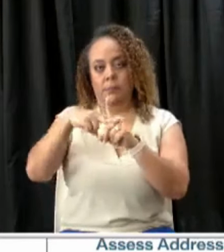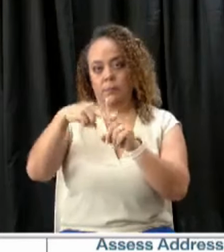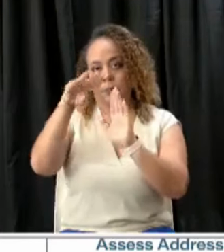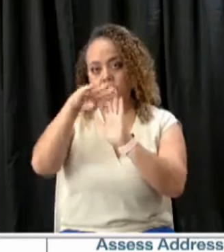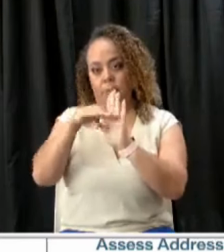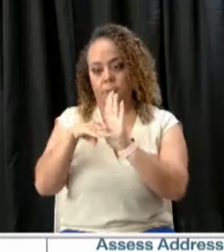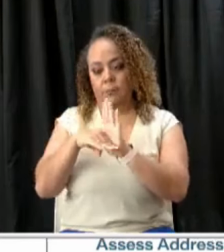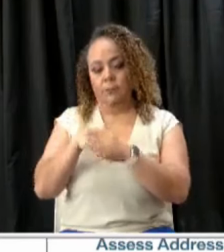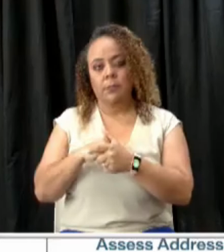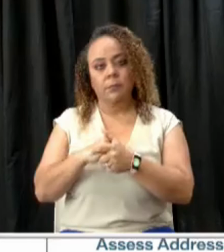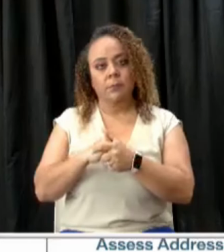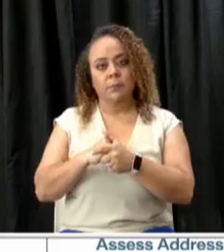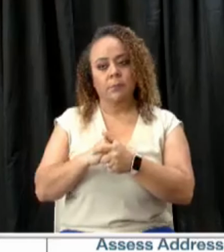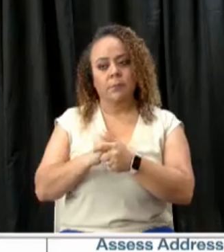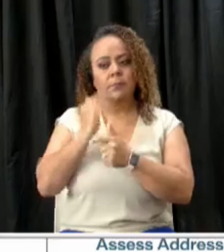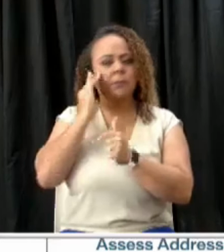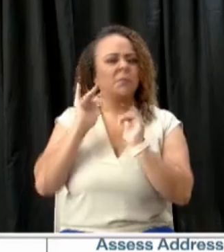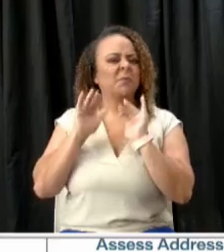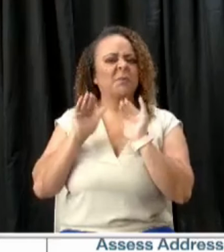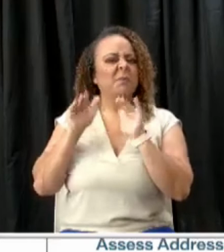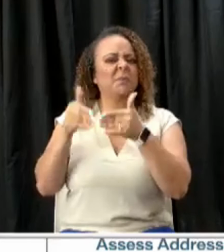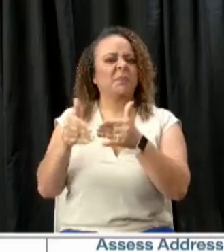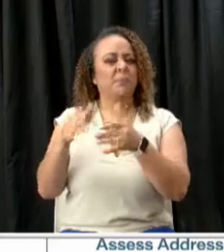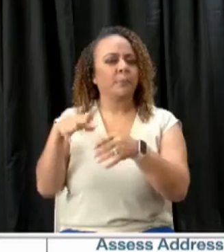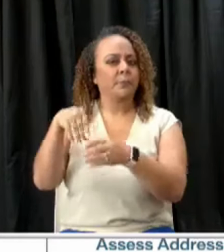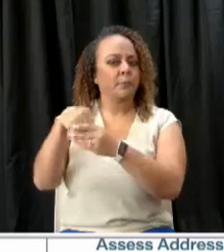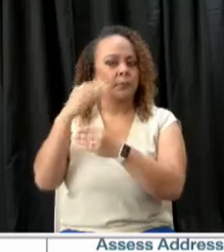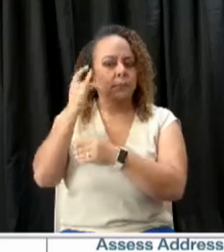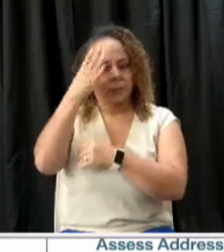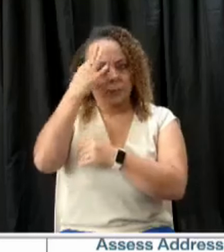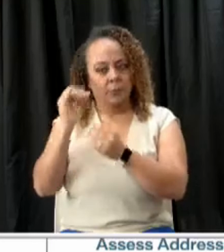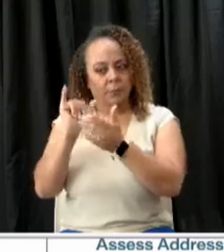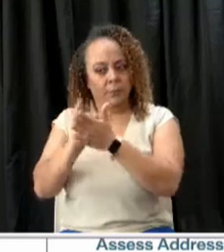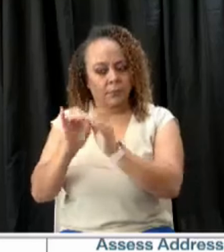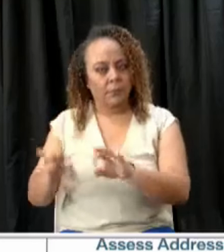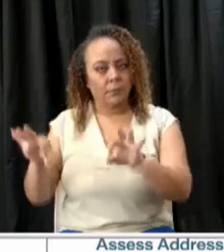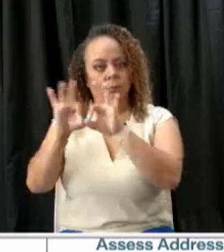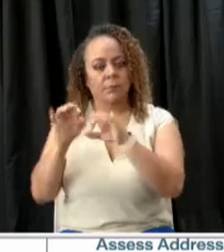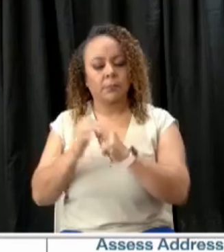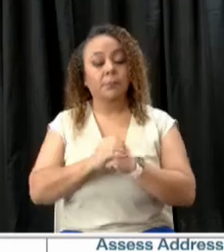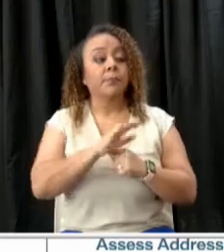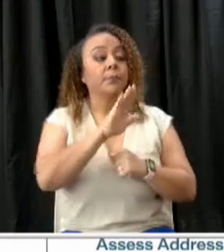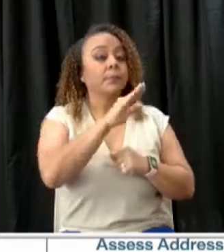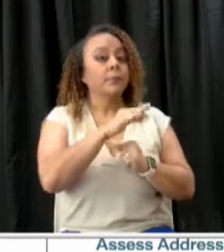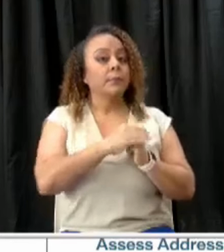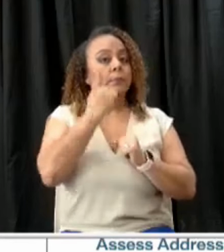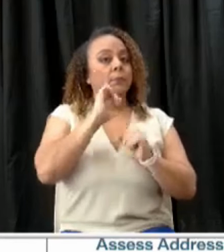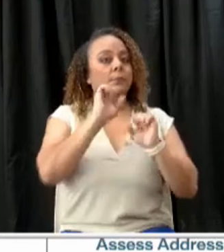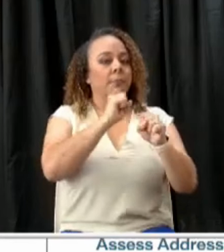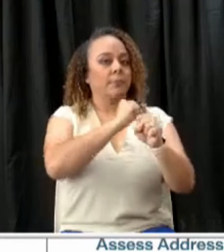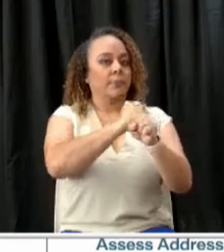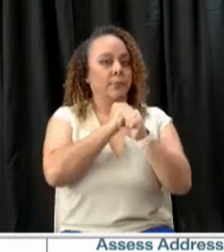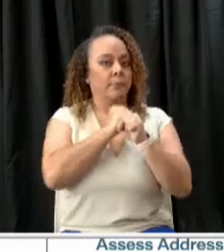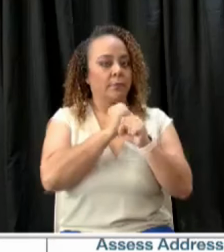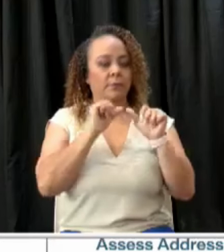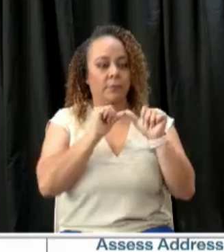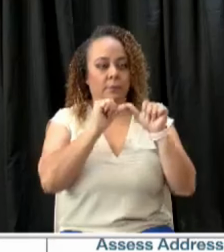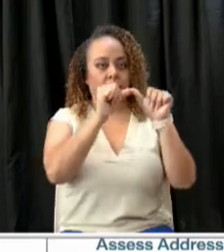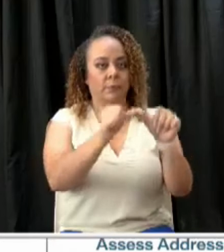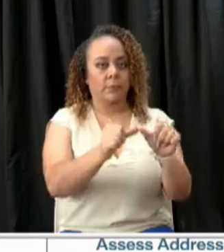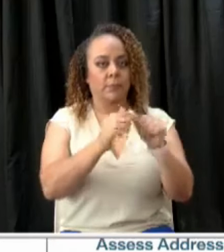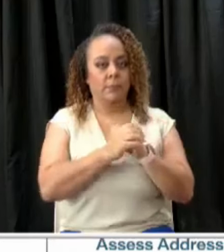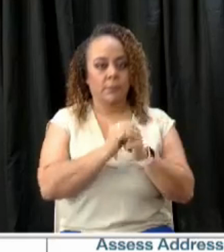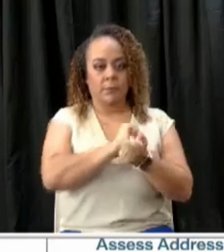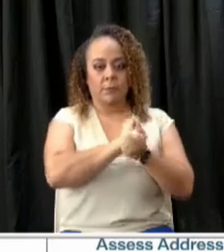protocolos. ¿Por qué un enfoque integrado? ¿Por qué han considerado que es importante este enfoque integrado? Sobre todo para garantizar la sostenibilidad de